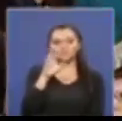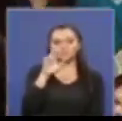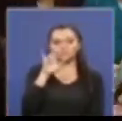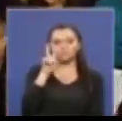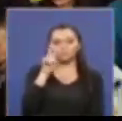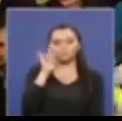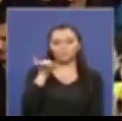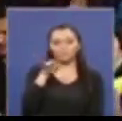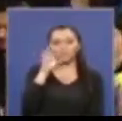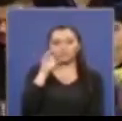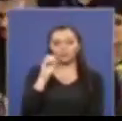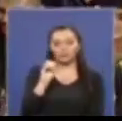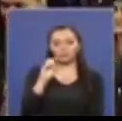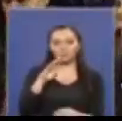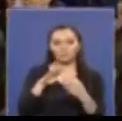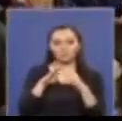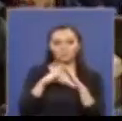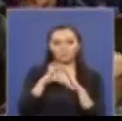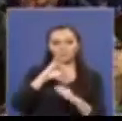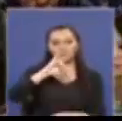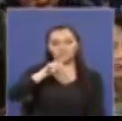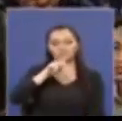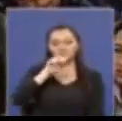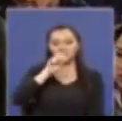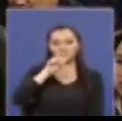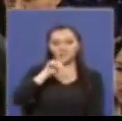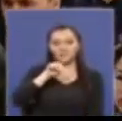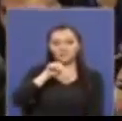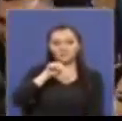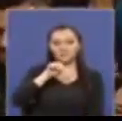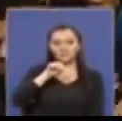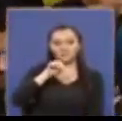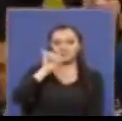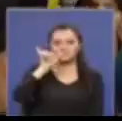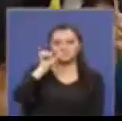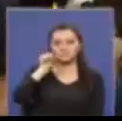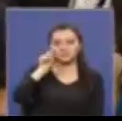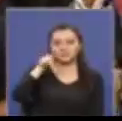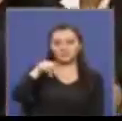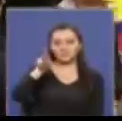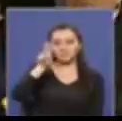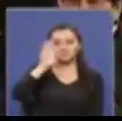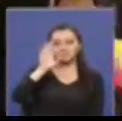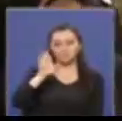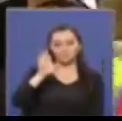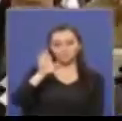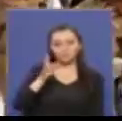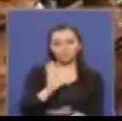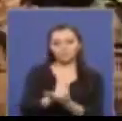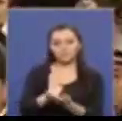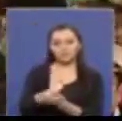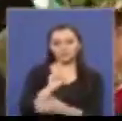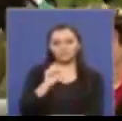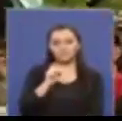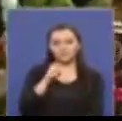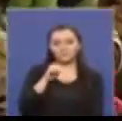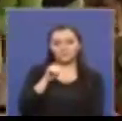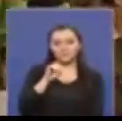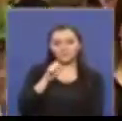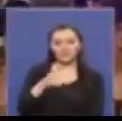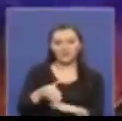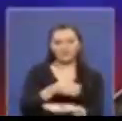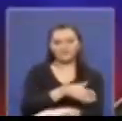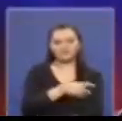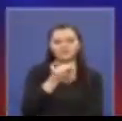dirigente comuna La Esperanza, Jenny Yaput, dirigente barrio San Miguel. Ojalá que pronto lleguen porque estábamos en